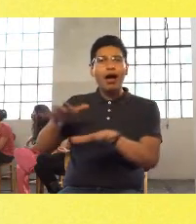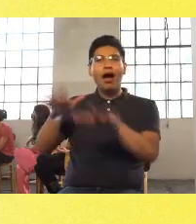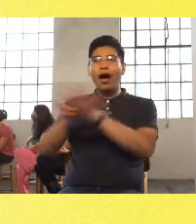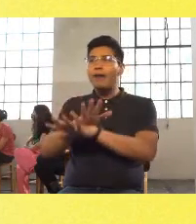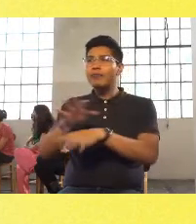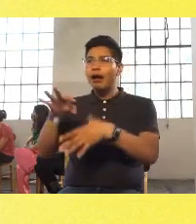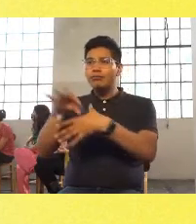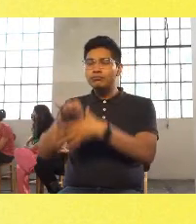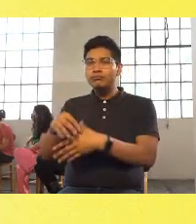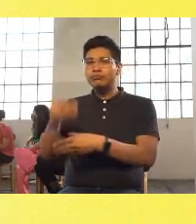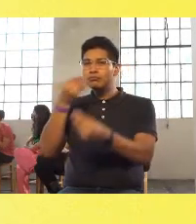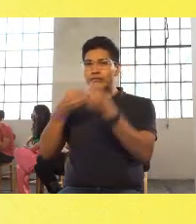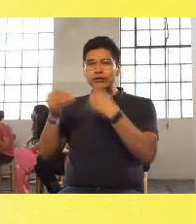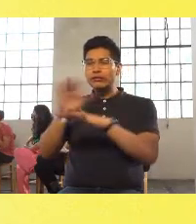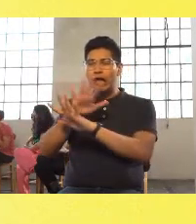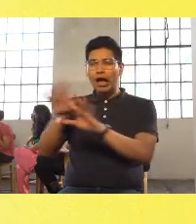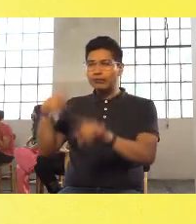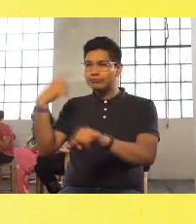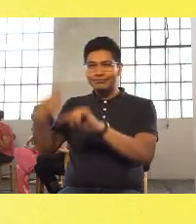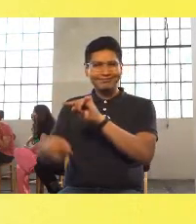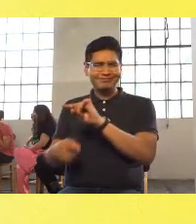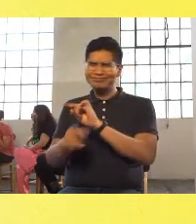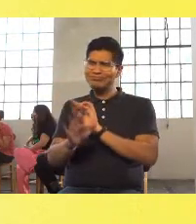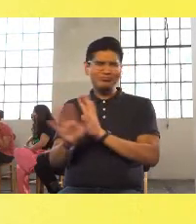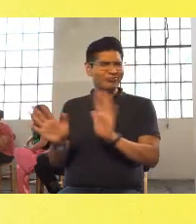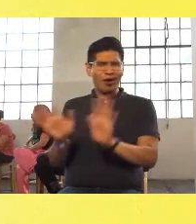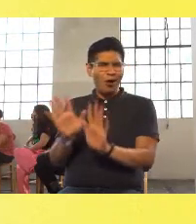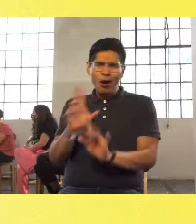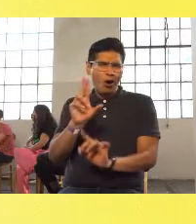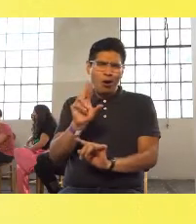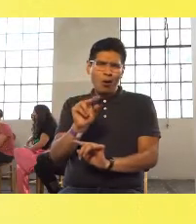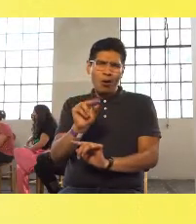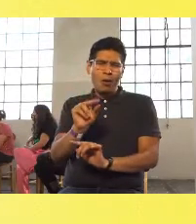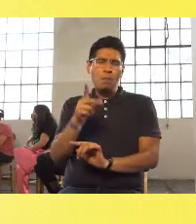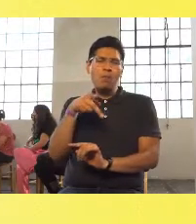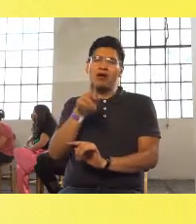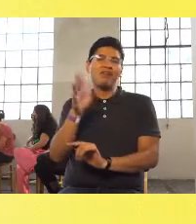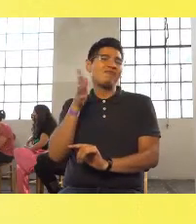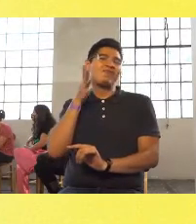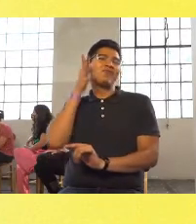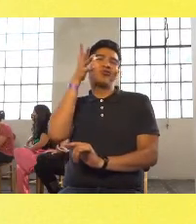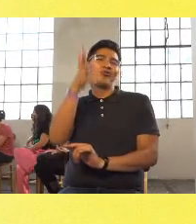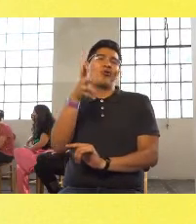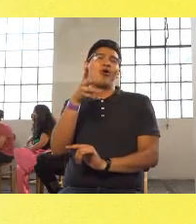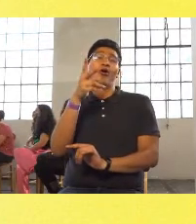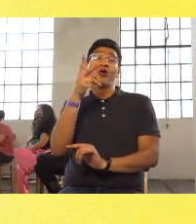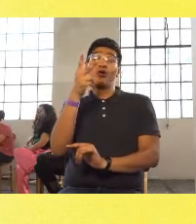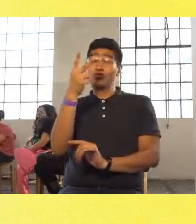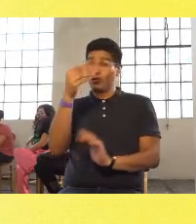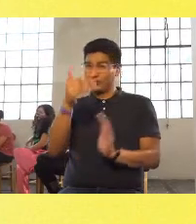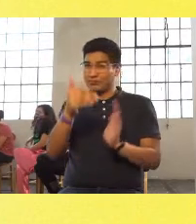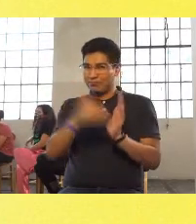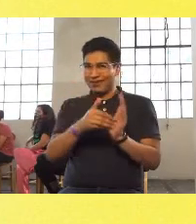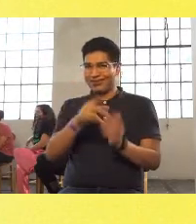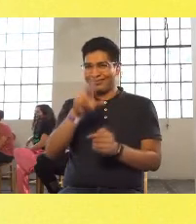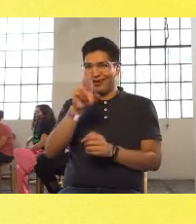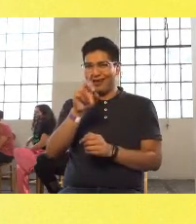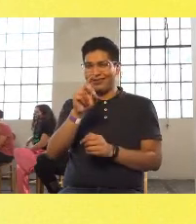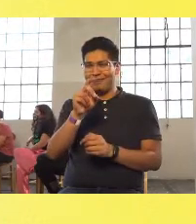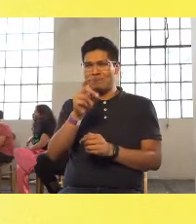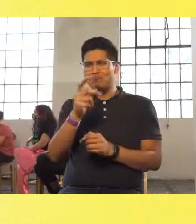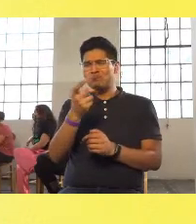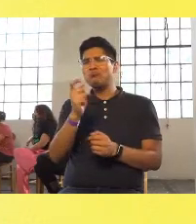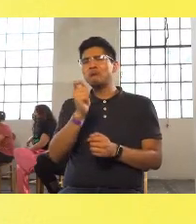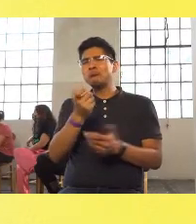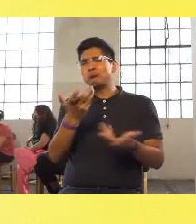muchas cuestiones es muy complicado, ¿no? Pero sí podemos pensar que de aquí al 2030 sí podemos ir haciendo acciones cada vez